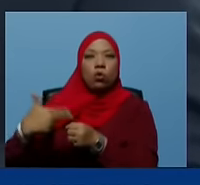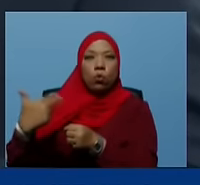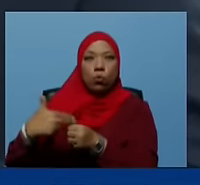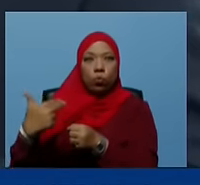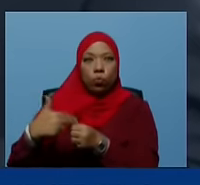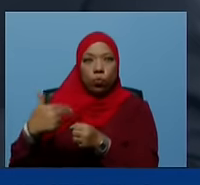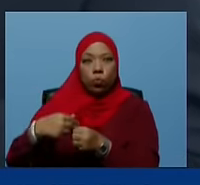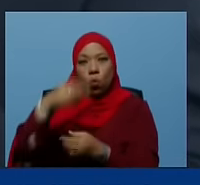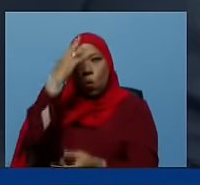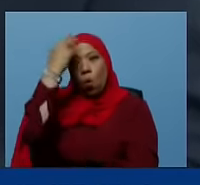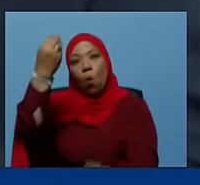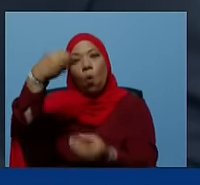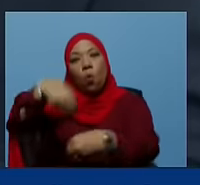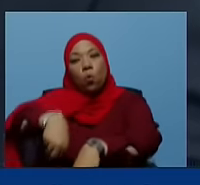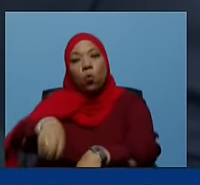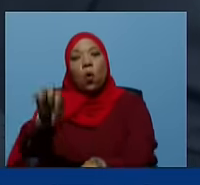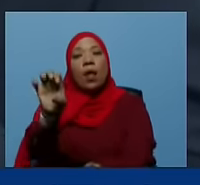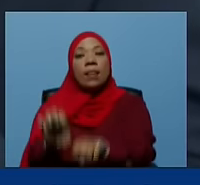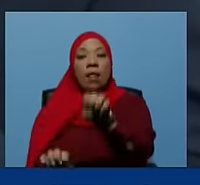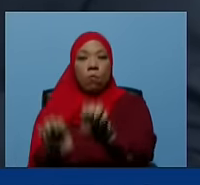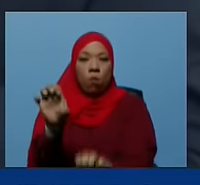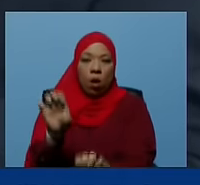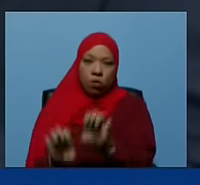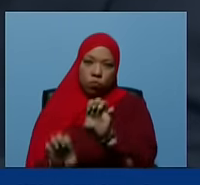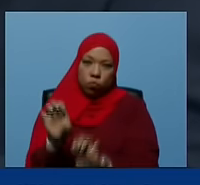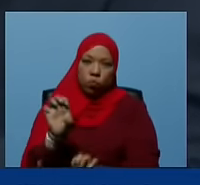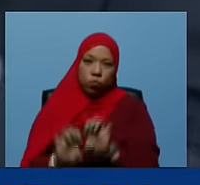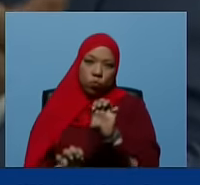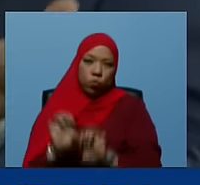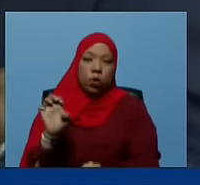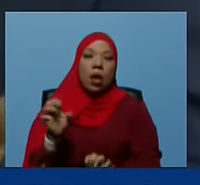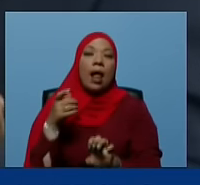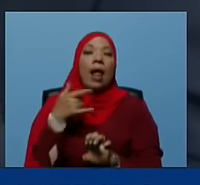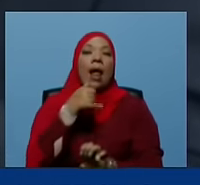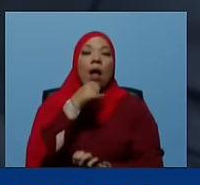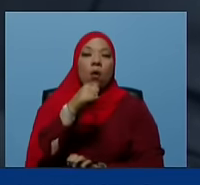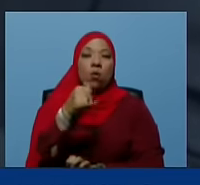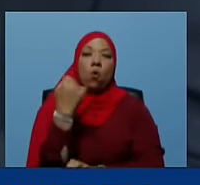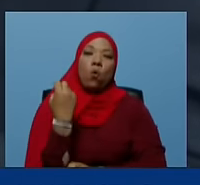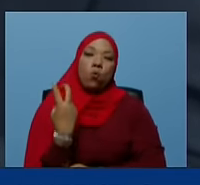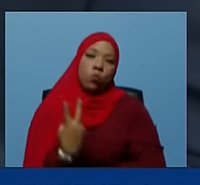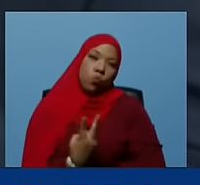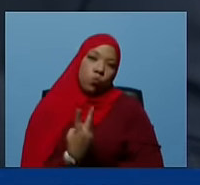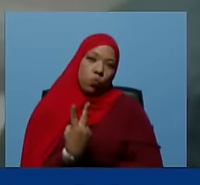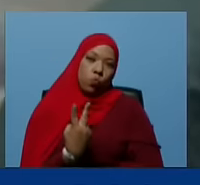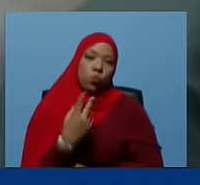acuerdos son acuerdos exploratorios para poder certificar